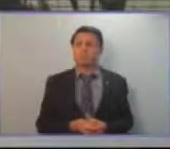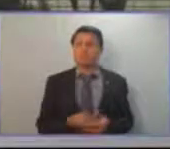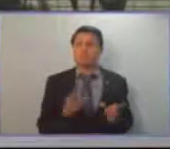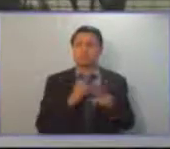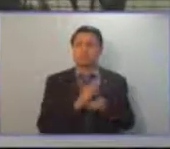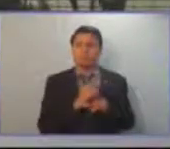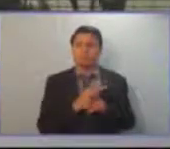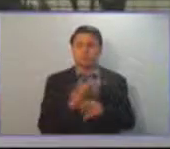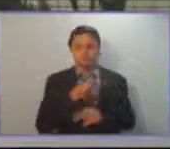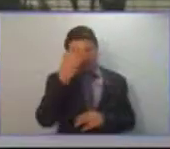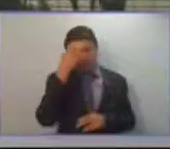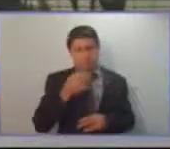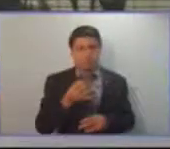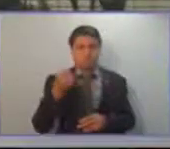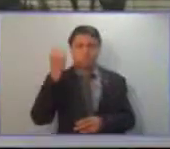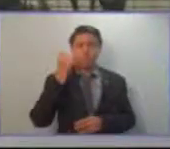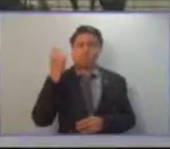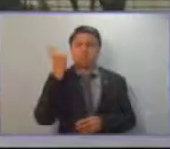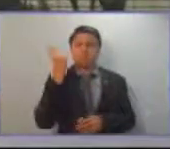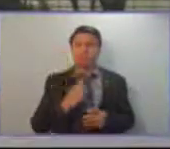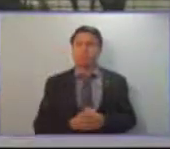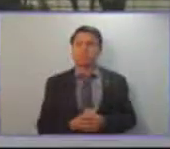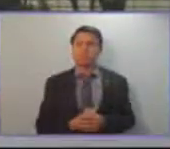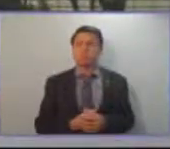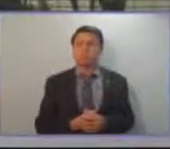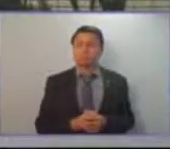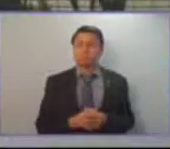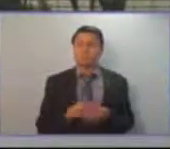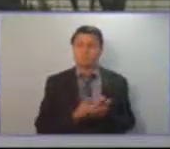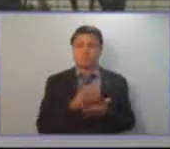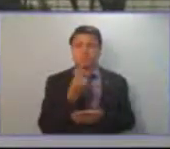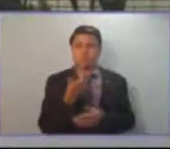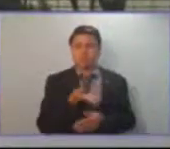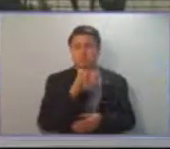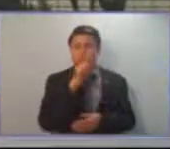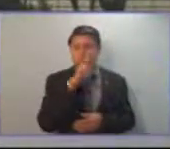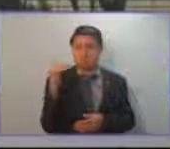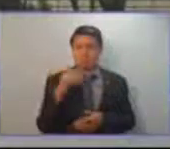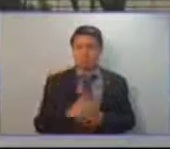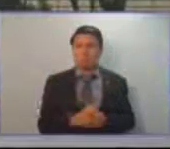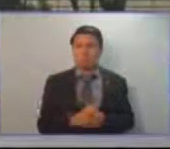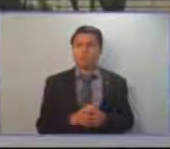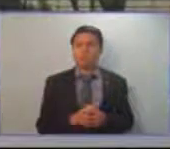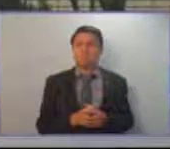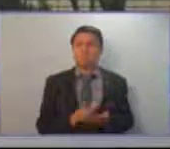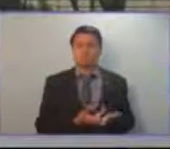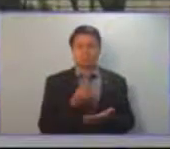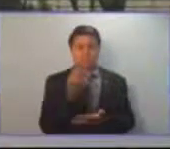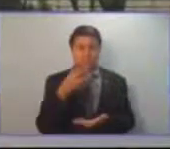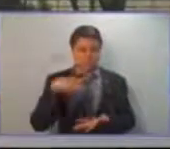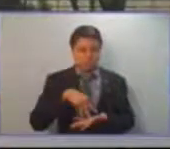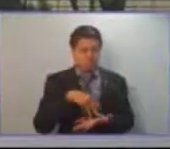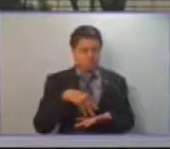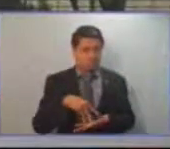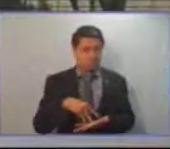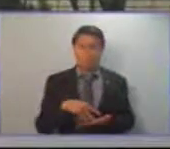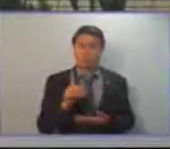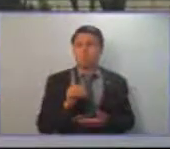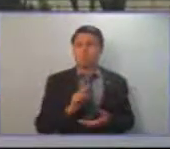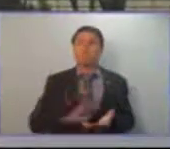reforma porque creemos que es valioso para la economía del país, para la economía de los ciudadanos, no